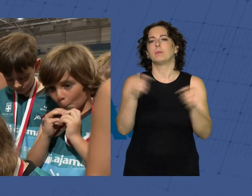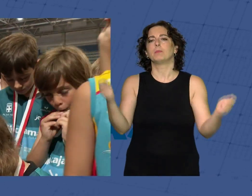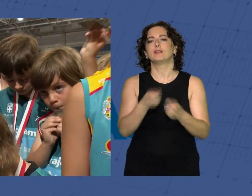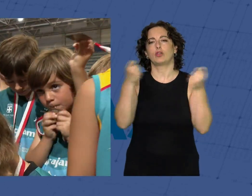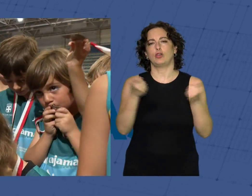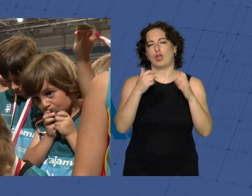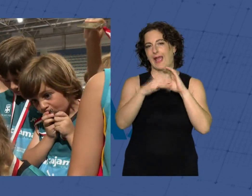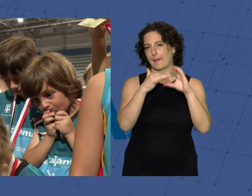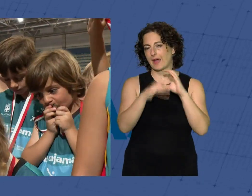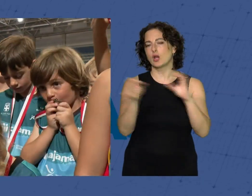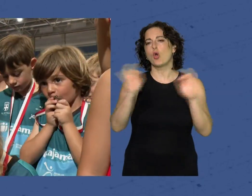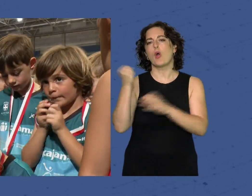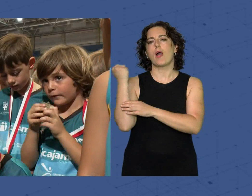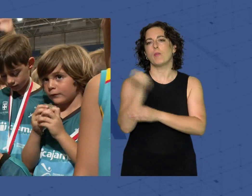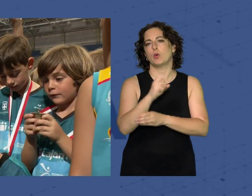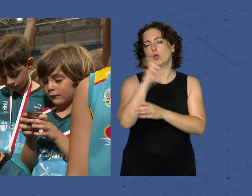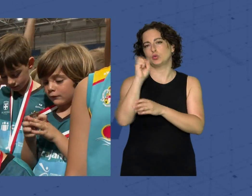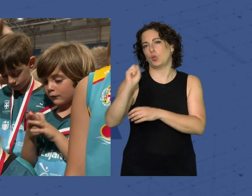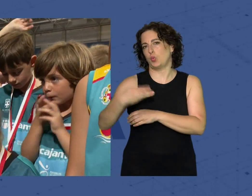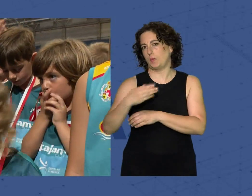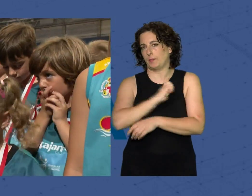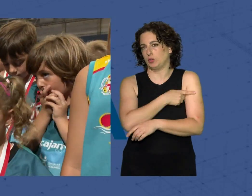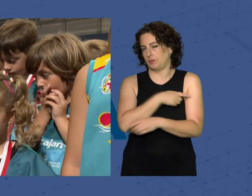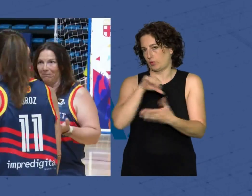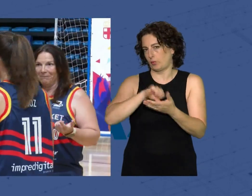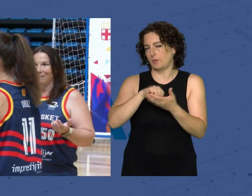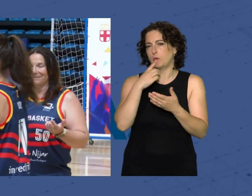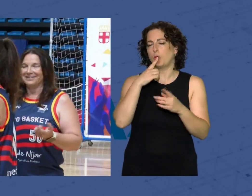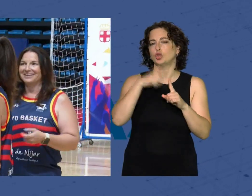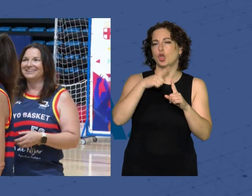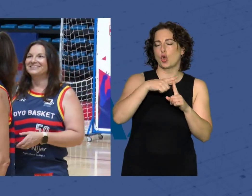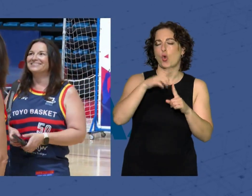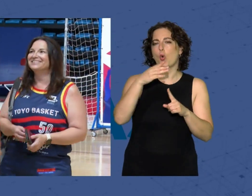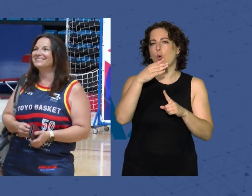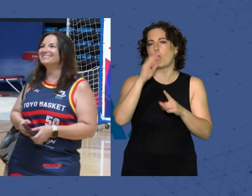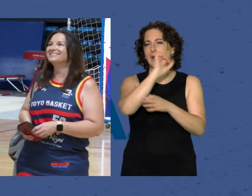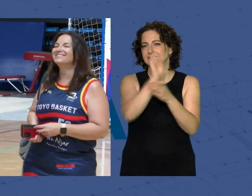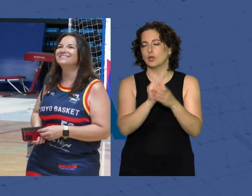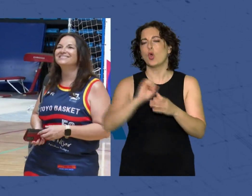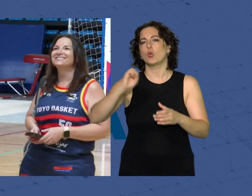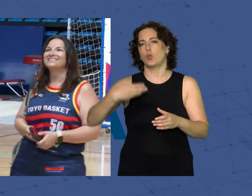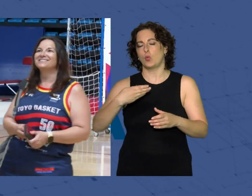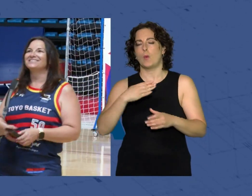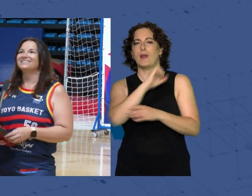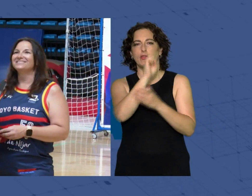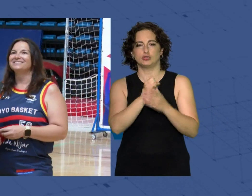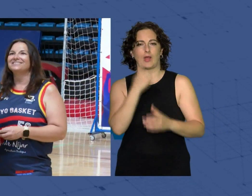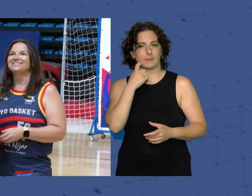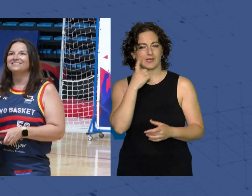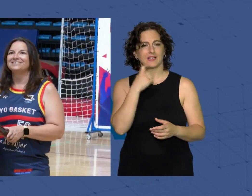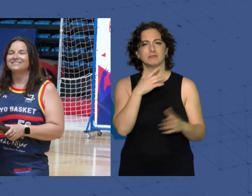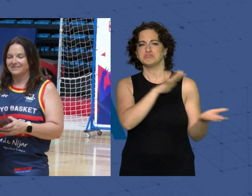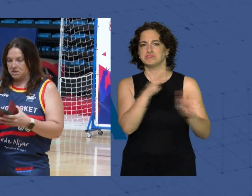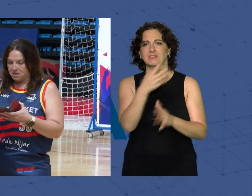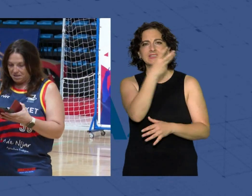de Cajamar o con el apoyo de otros clubes deportivos de la ciudad como el Toyo Basket o el Club Baloncesto Almería alrededor de 300